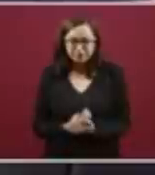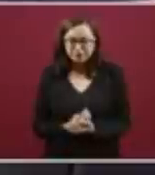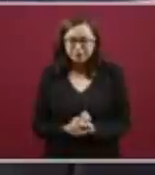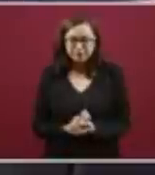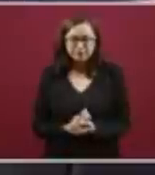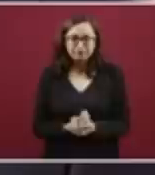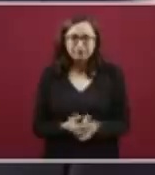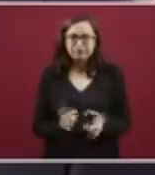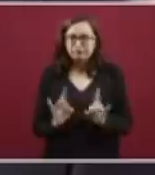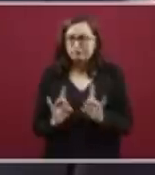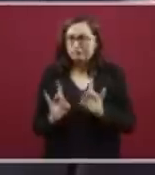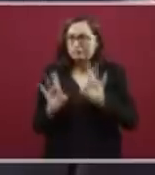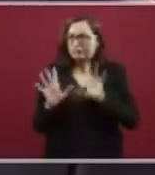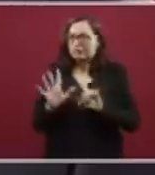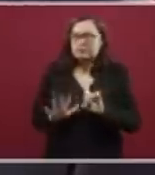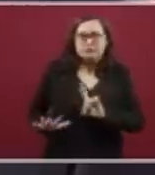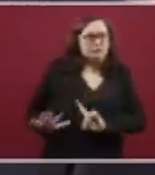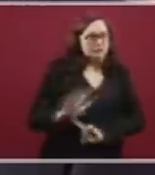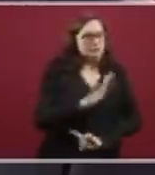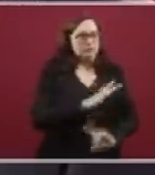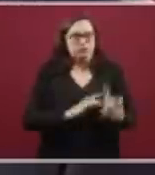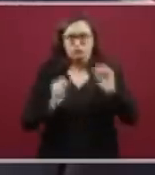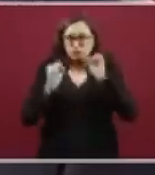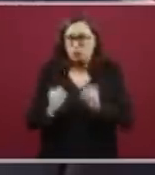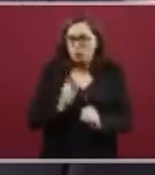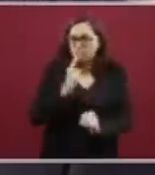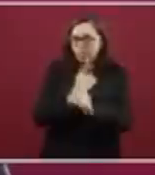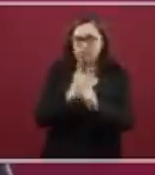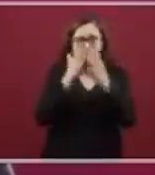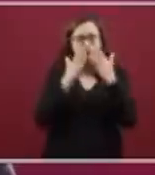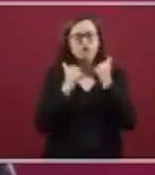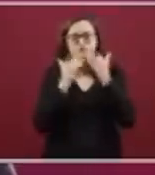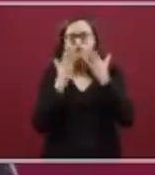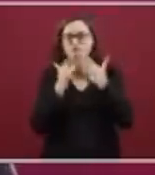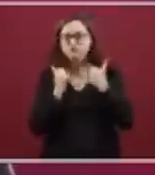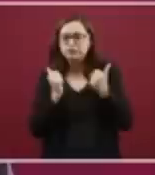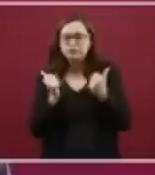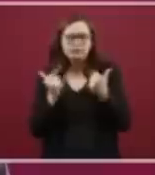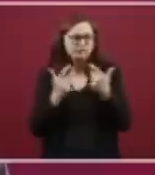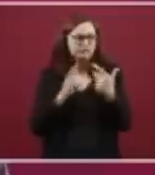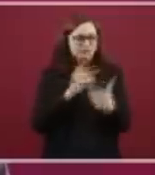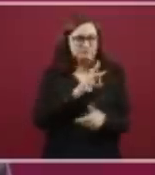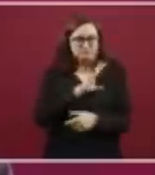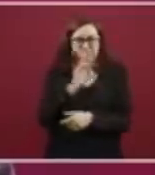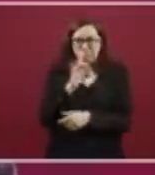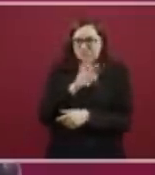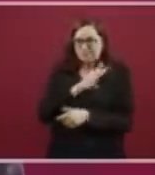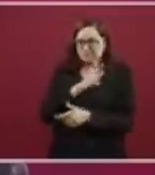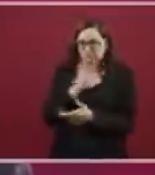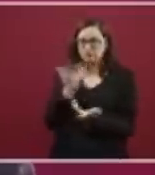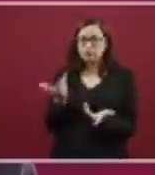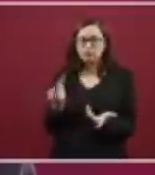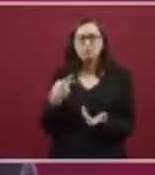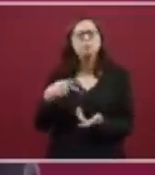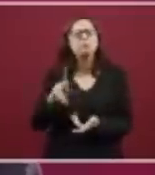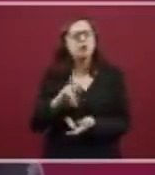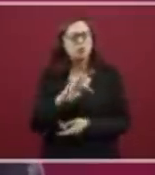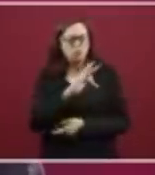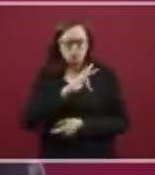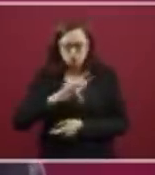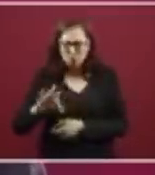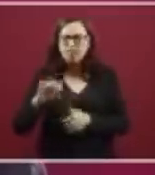de seguridad, pero todo eso lo podemos atender y resolver,